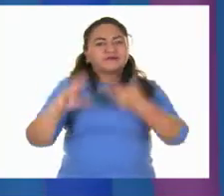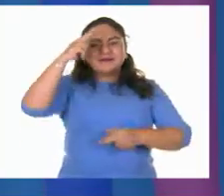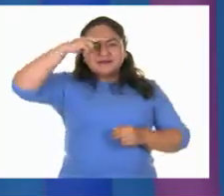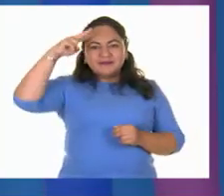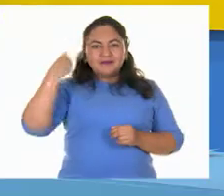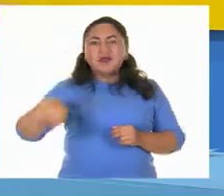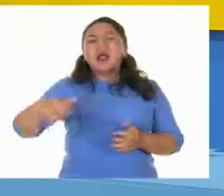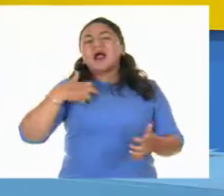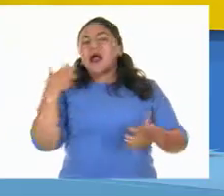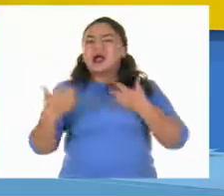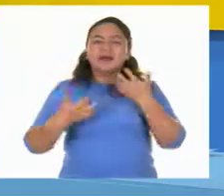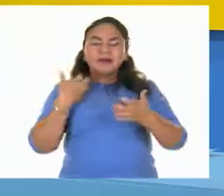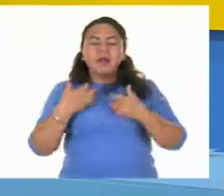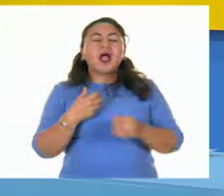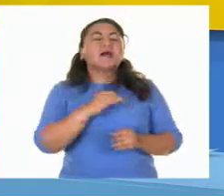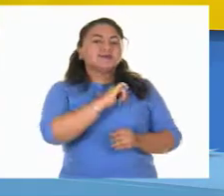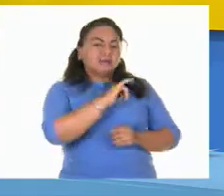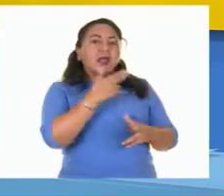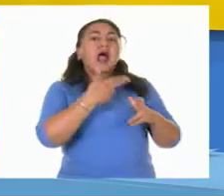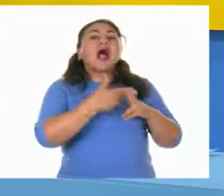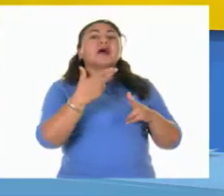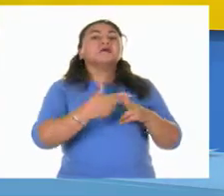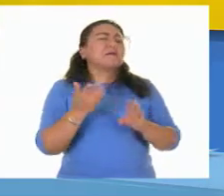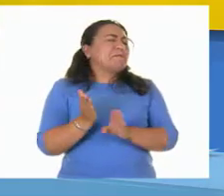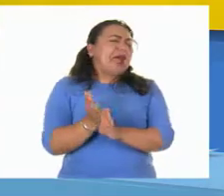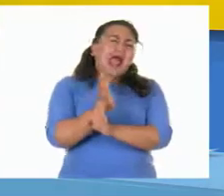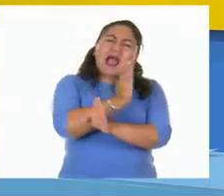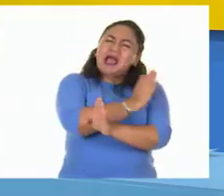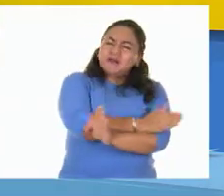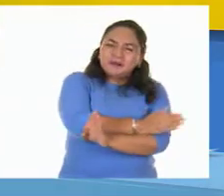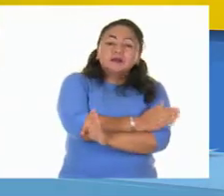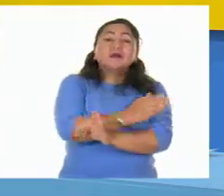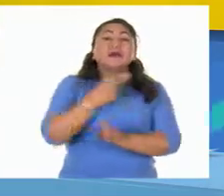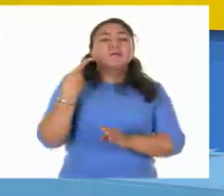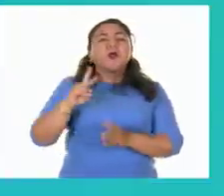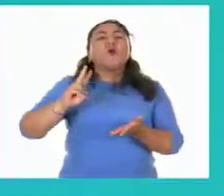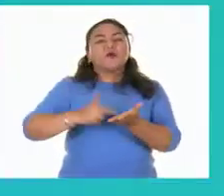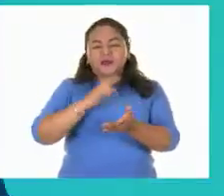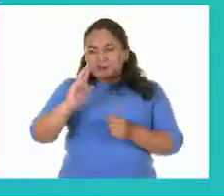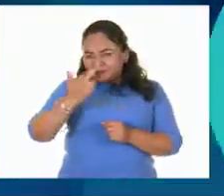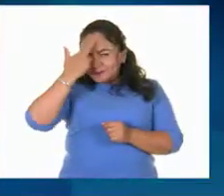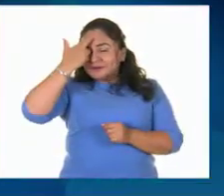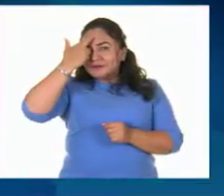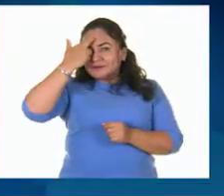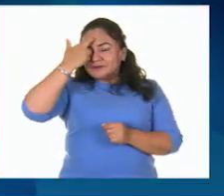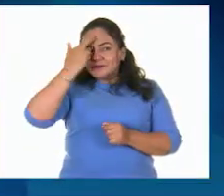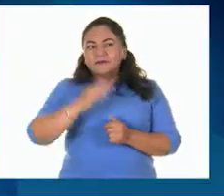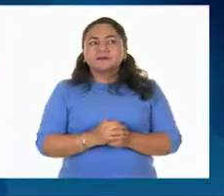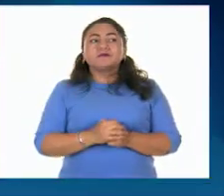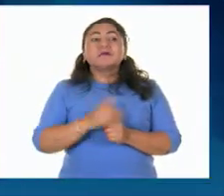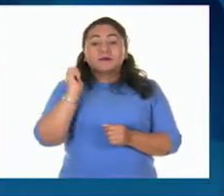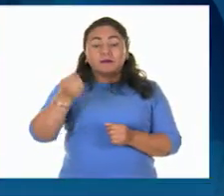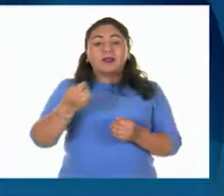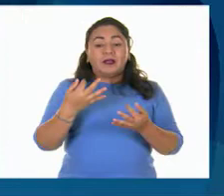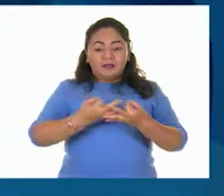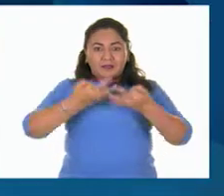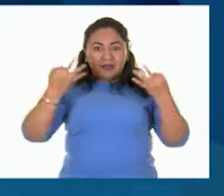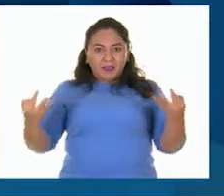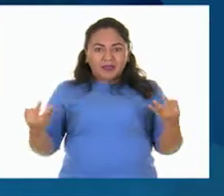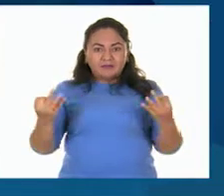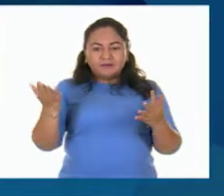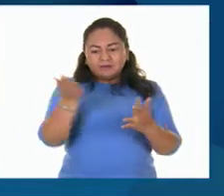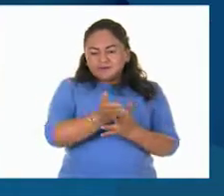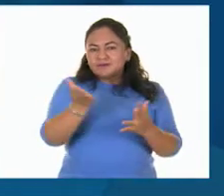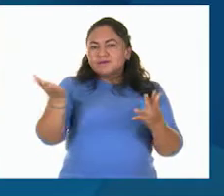Mexicana. Así es, e incluso hemos hablado de esto desde antes, aunque nunca está de más recordarles que el reparto agrario es